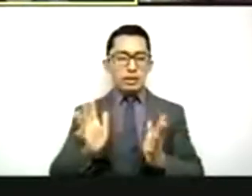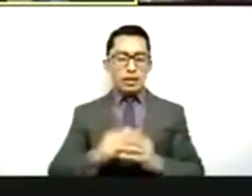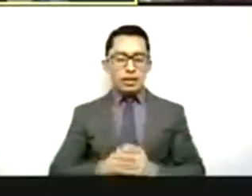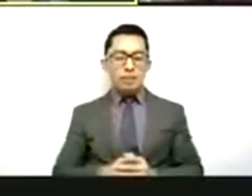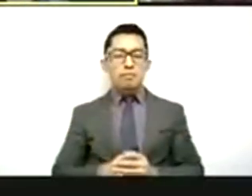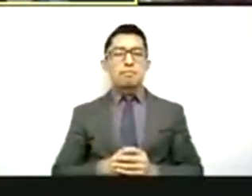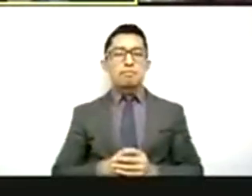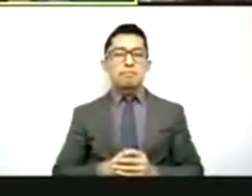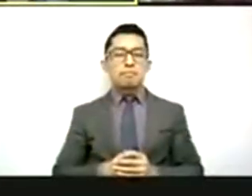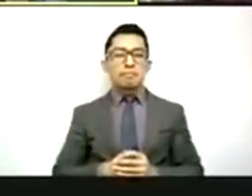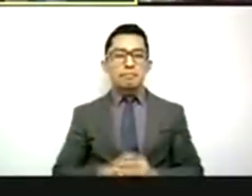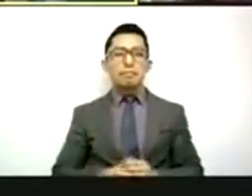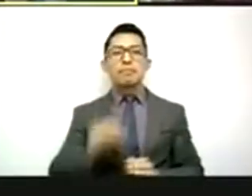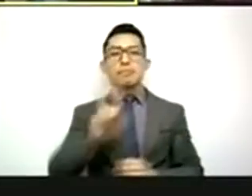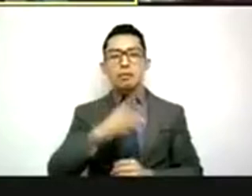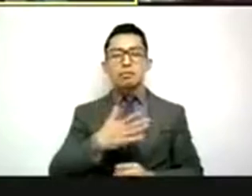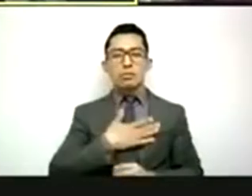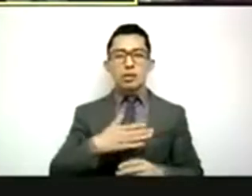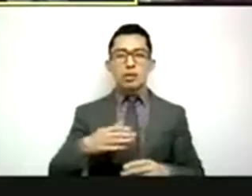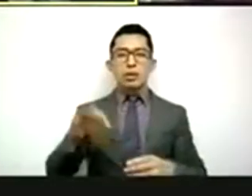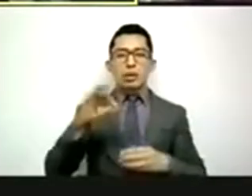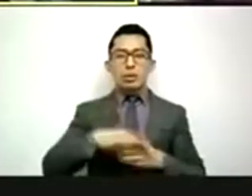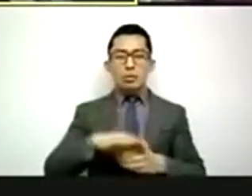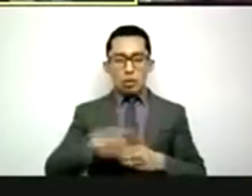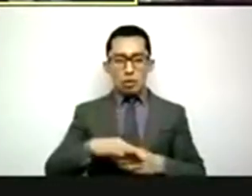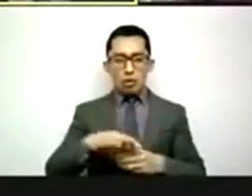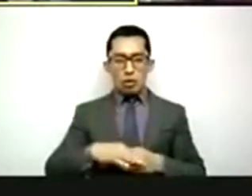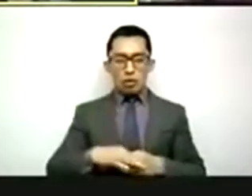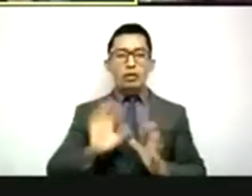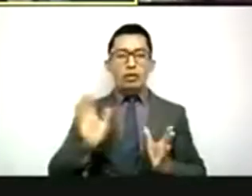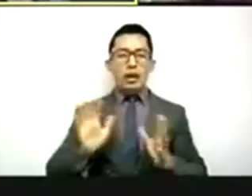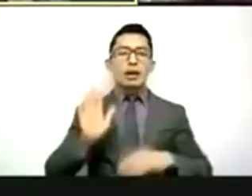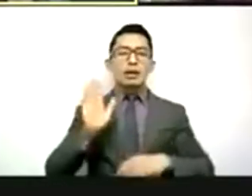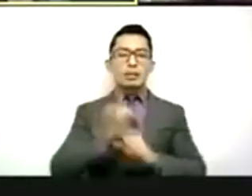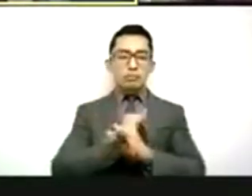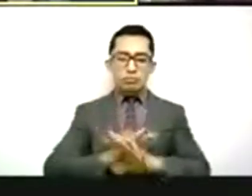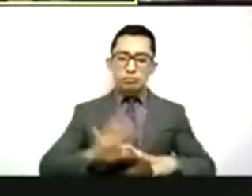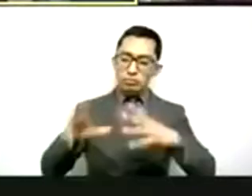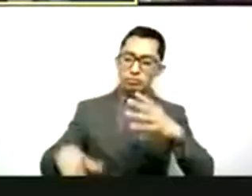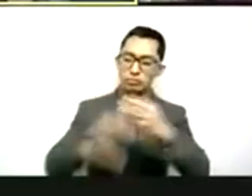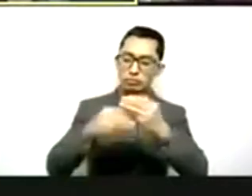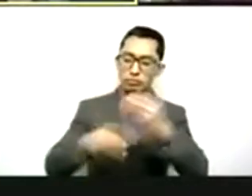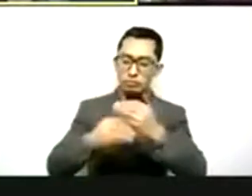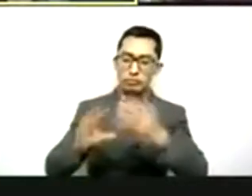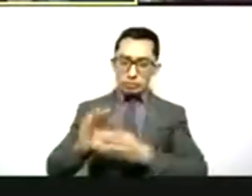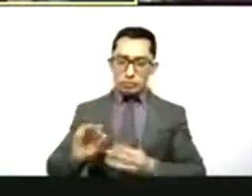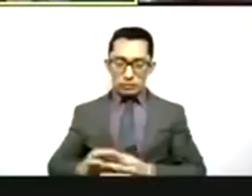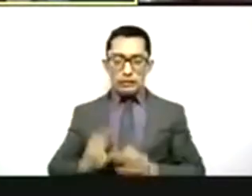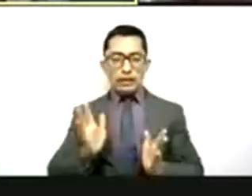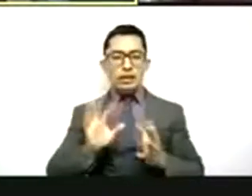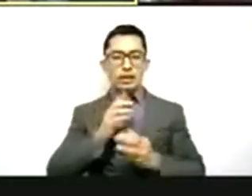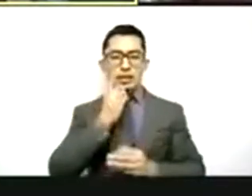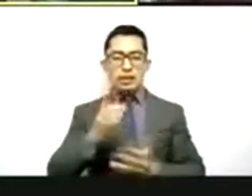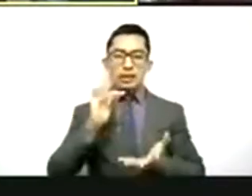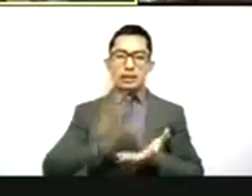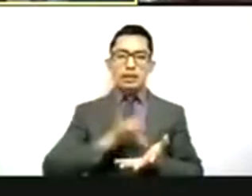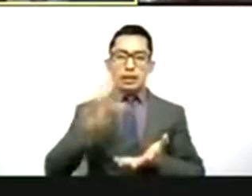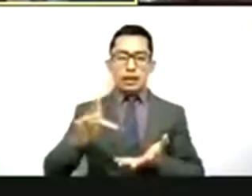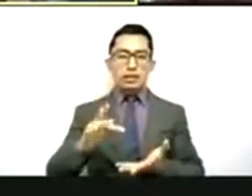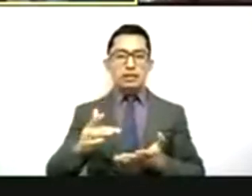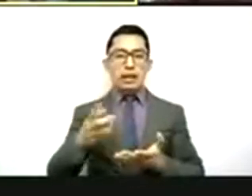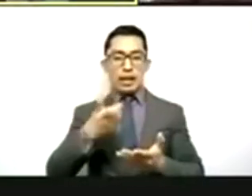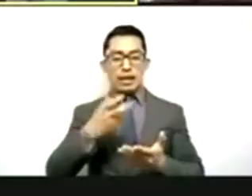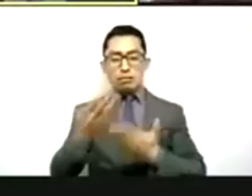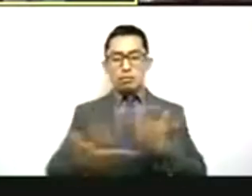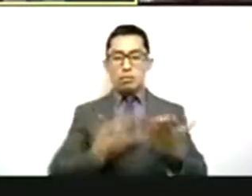que anuncio la emisión de un voto concurrente en los términos a los que me he referido en mi intervención. Gracias por el acompañamiento al